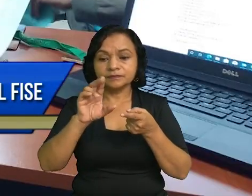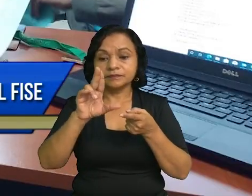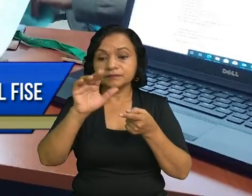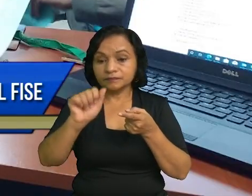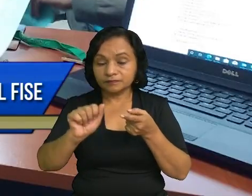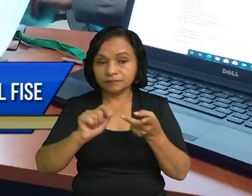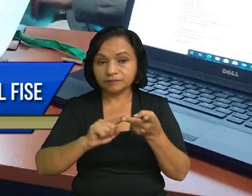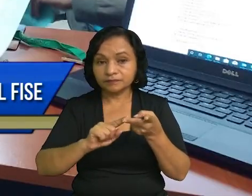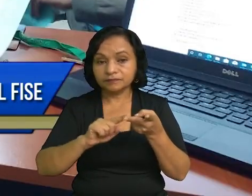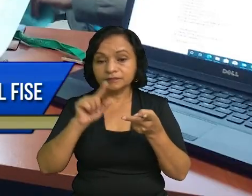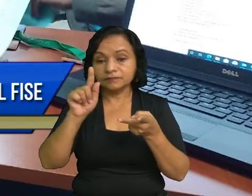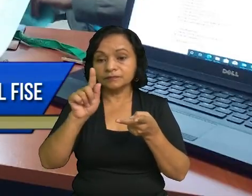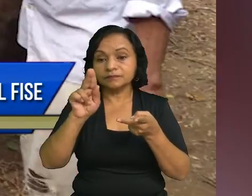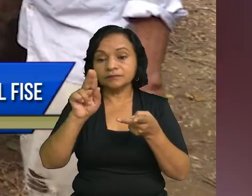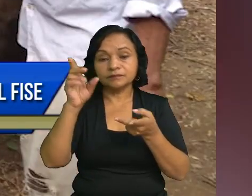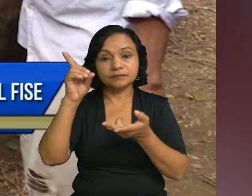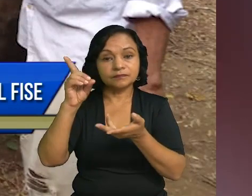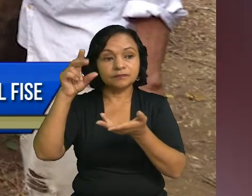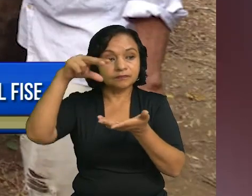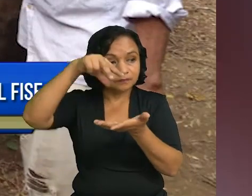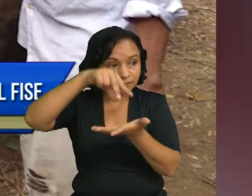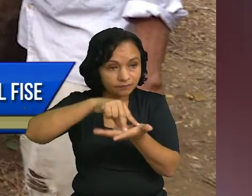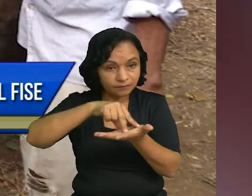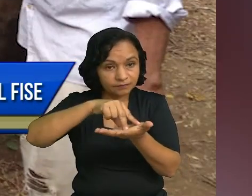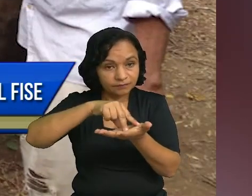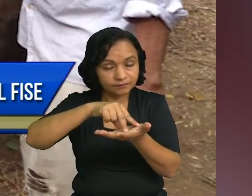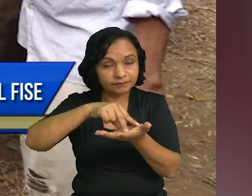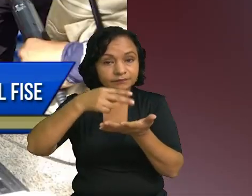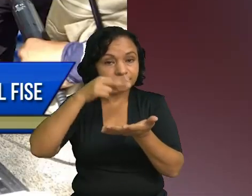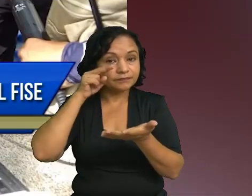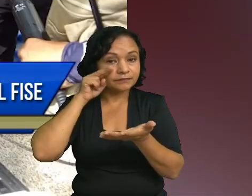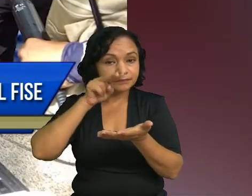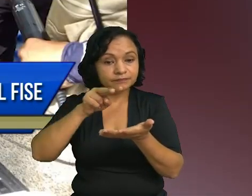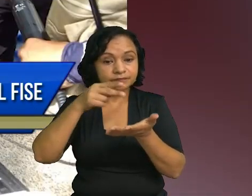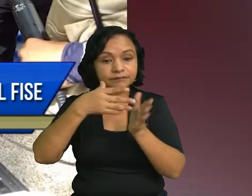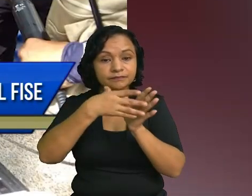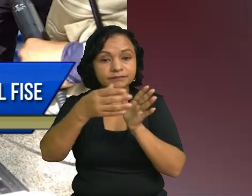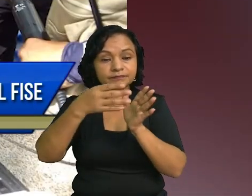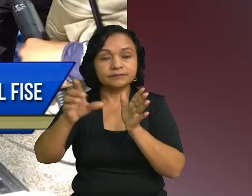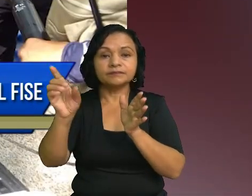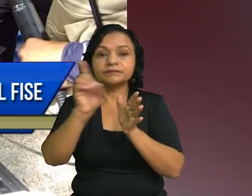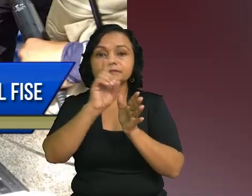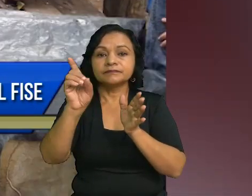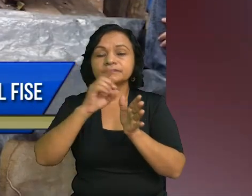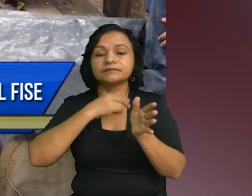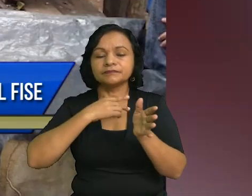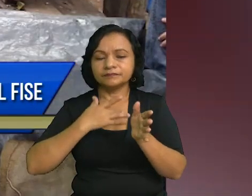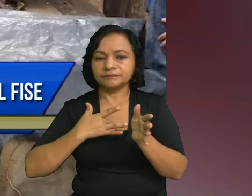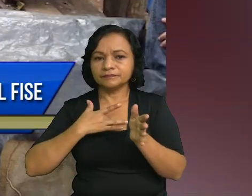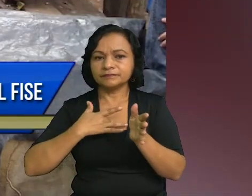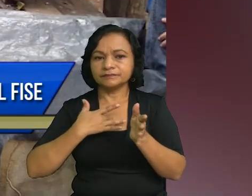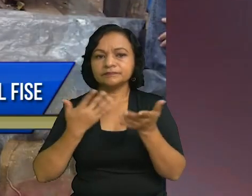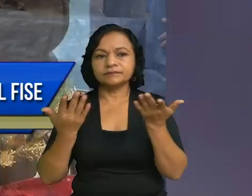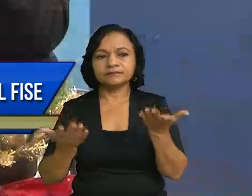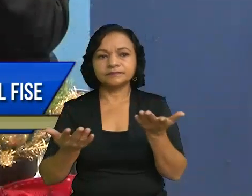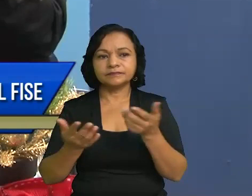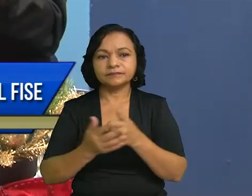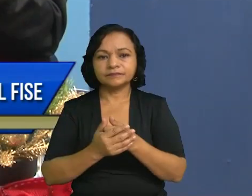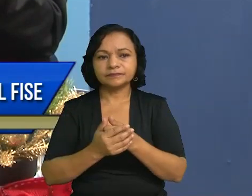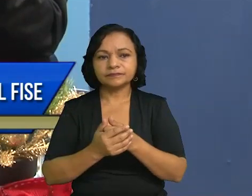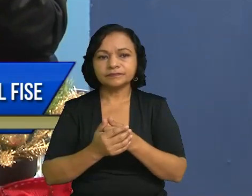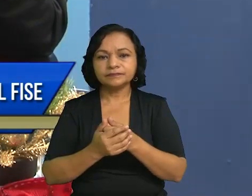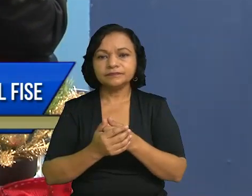también en el tumba la aliá y eso lo vamos a replicar donde sea necesario es decir la